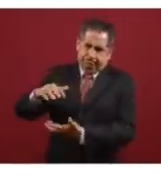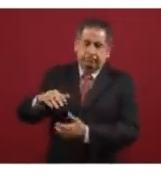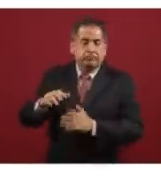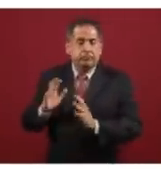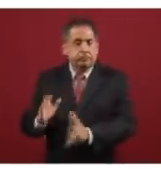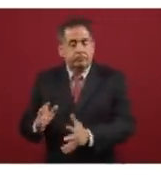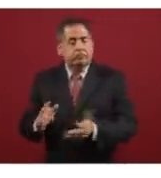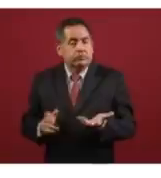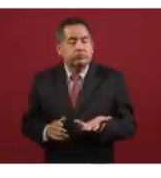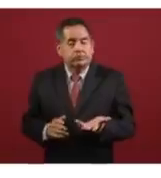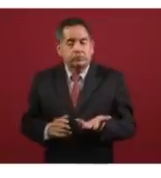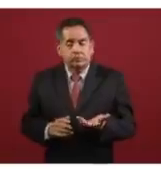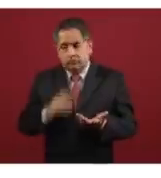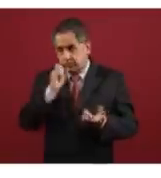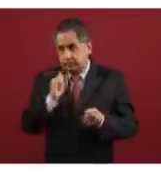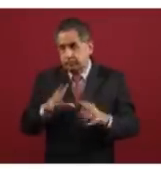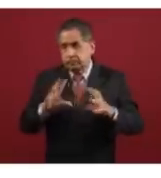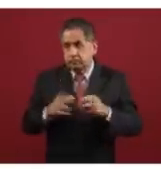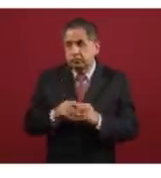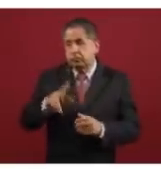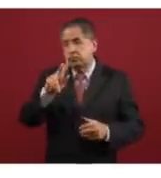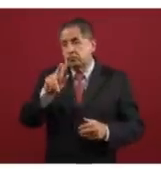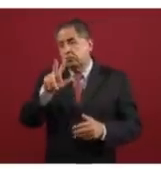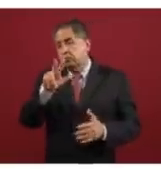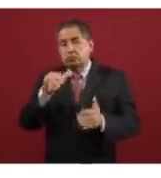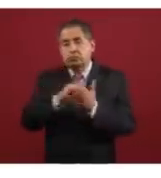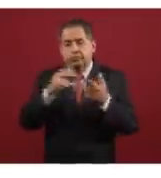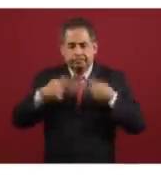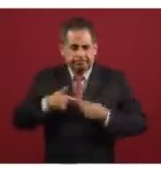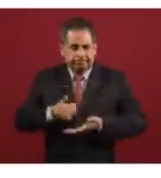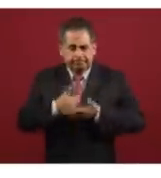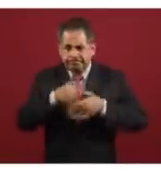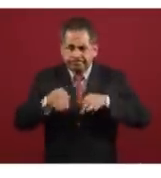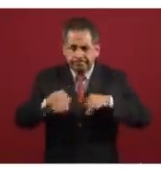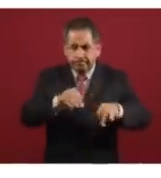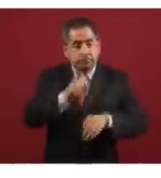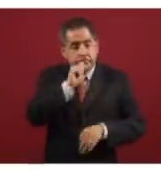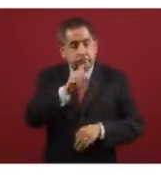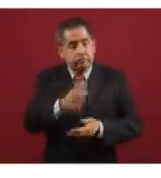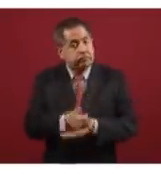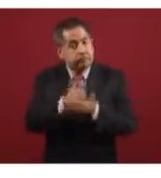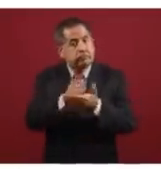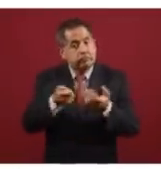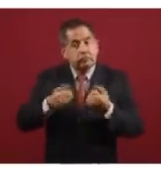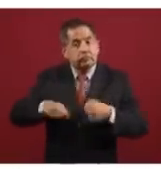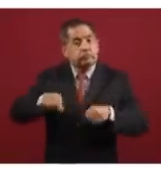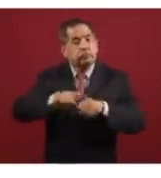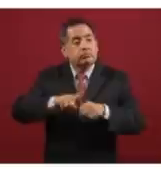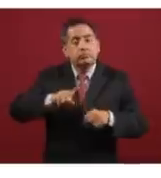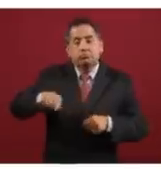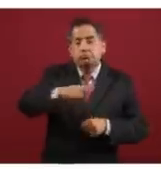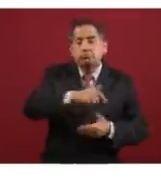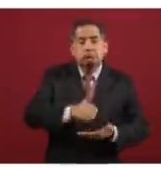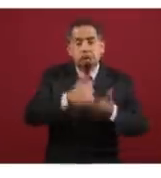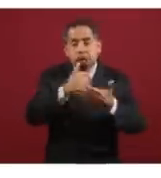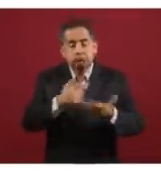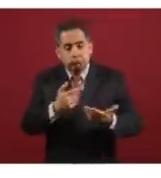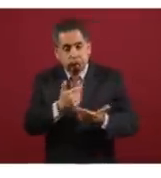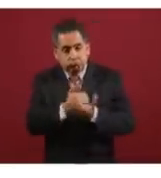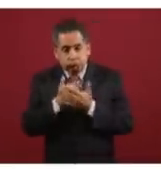ahí a través de alrededor de 8 mil civiles. Ahí la sociedad ha intervenido mucho, ha sido un